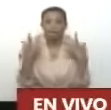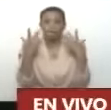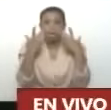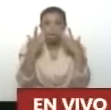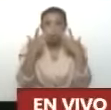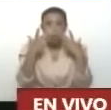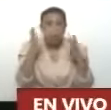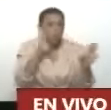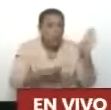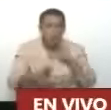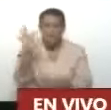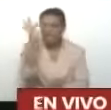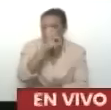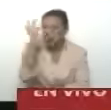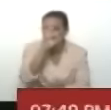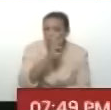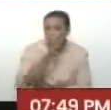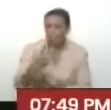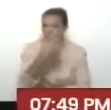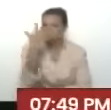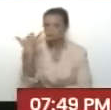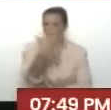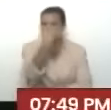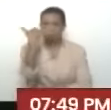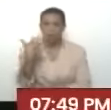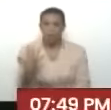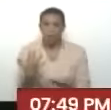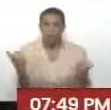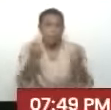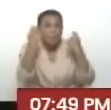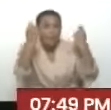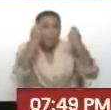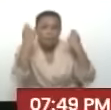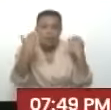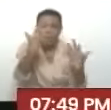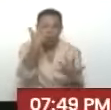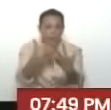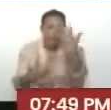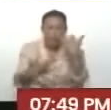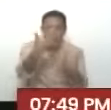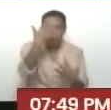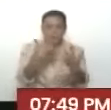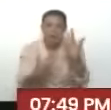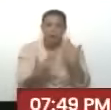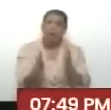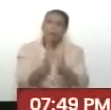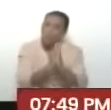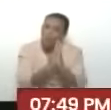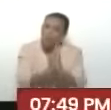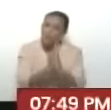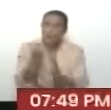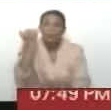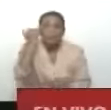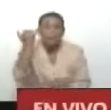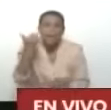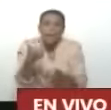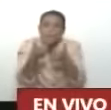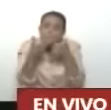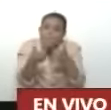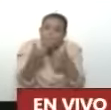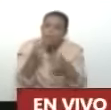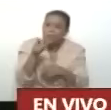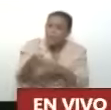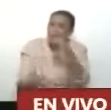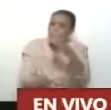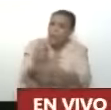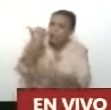pervertidos, gente malediciente con campañas de manipulación. Así que me parece que es una idea maravillosa, María Alexandra.